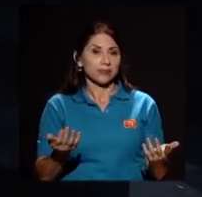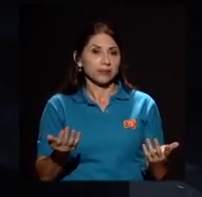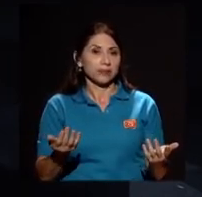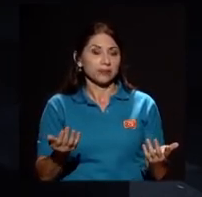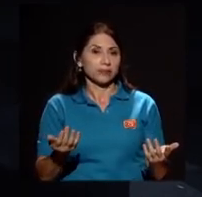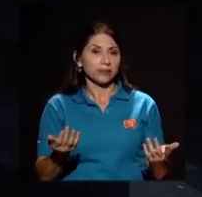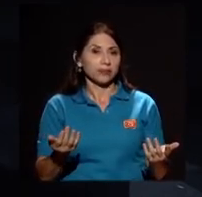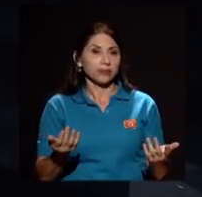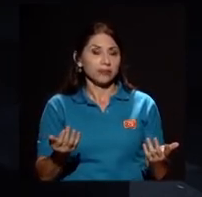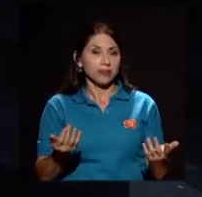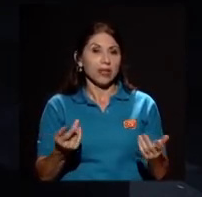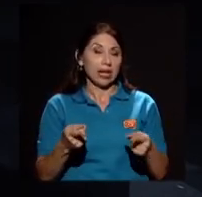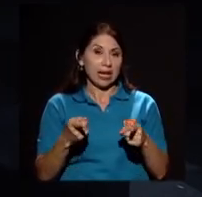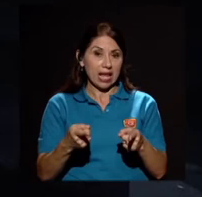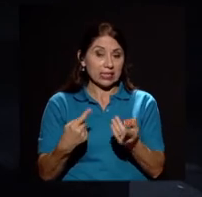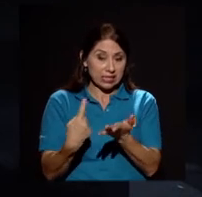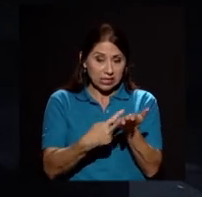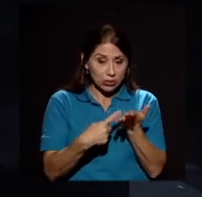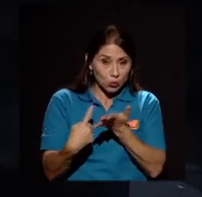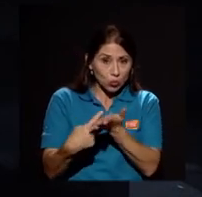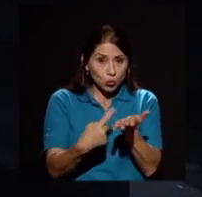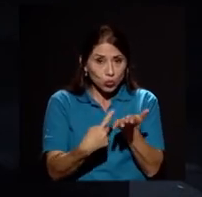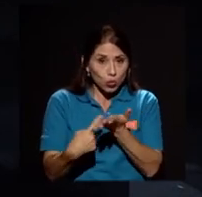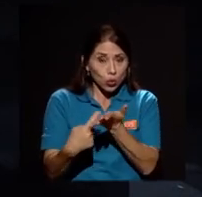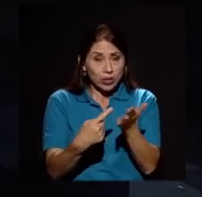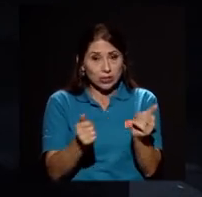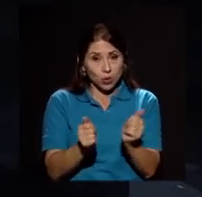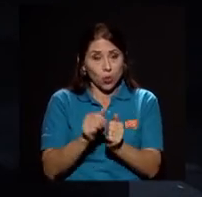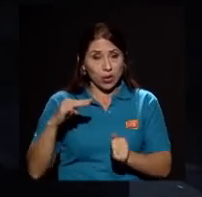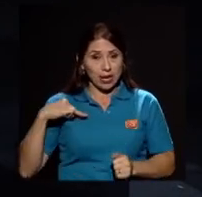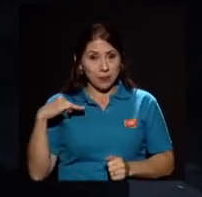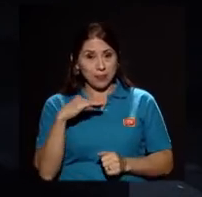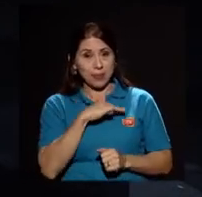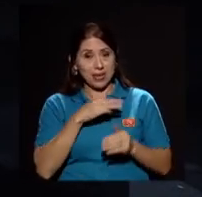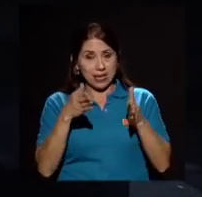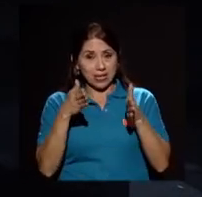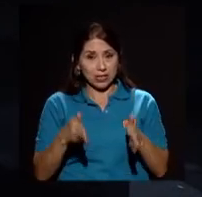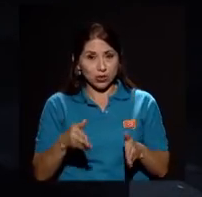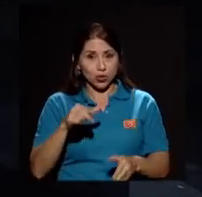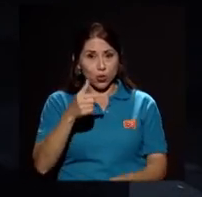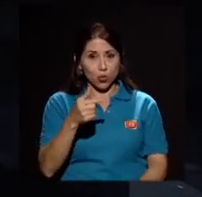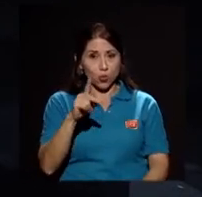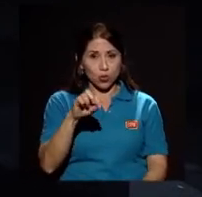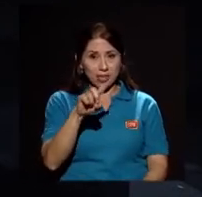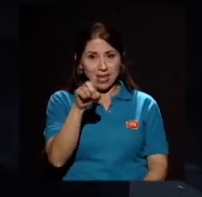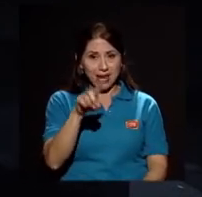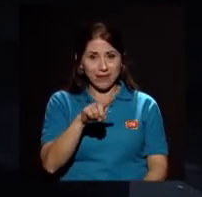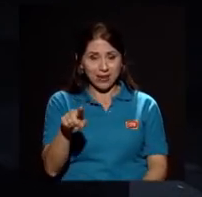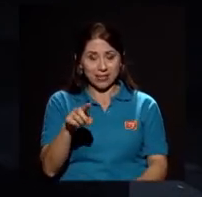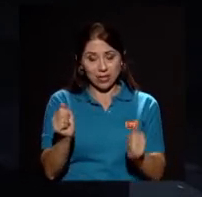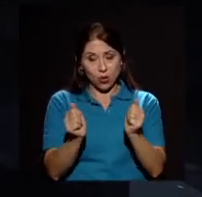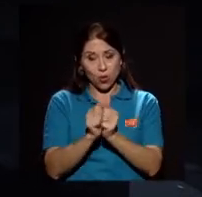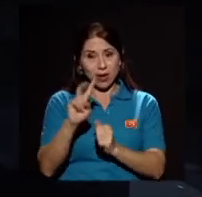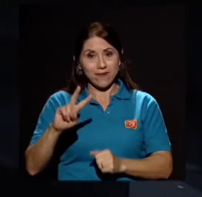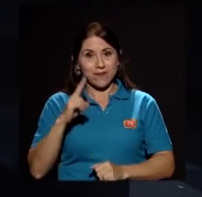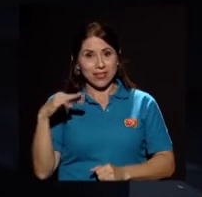las discusiones con el ministro gutiérrez con el ex ministro fernando mueva